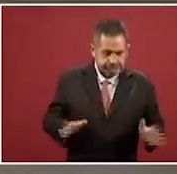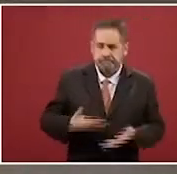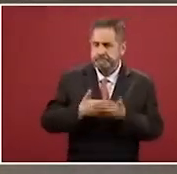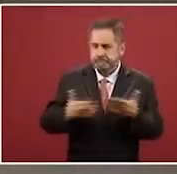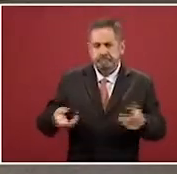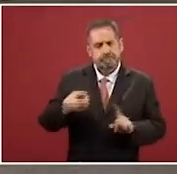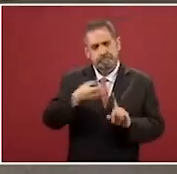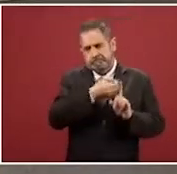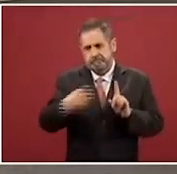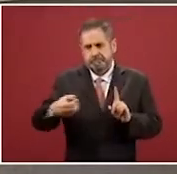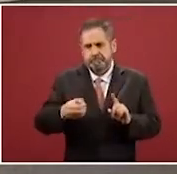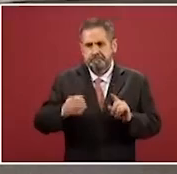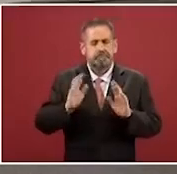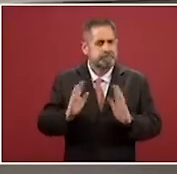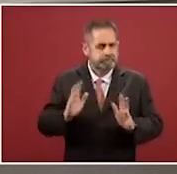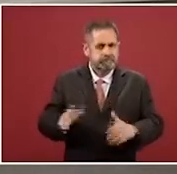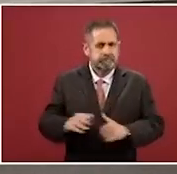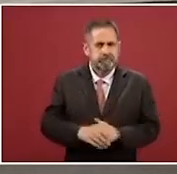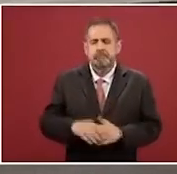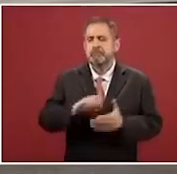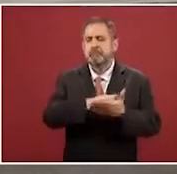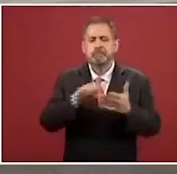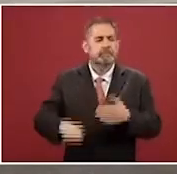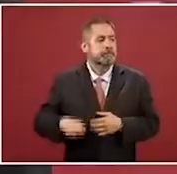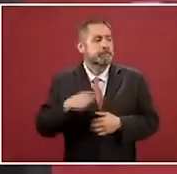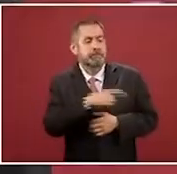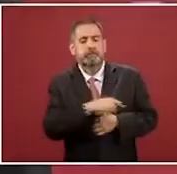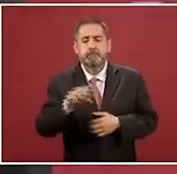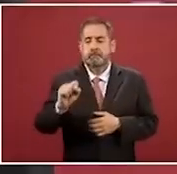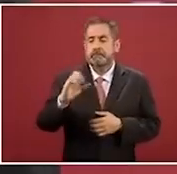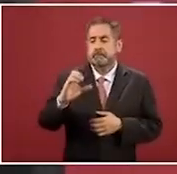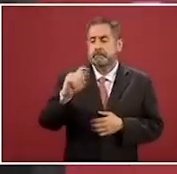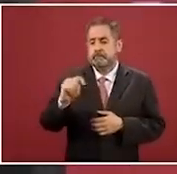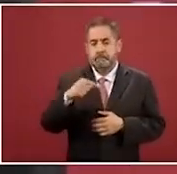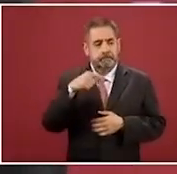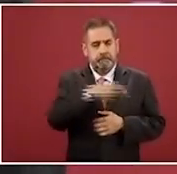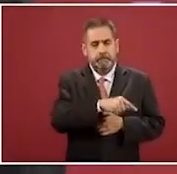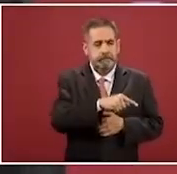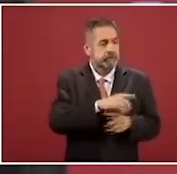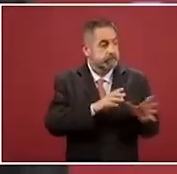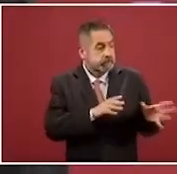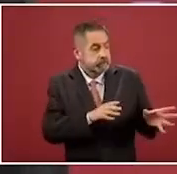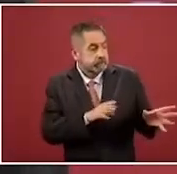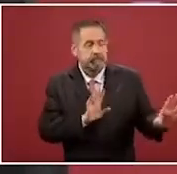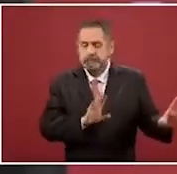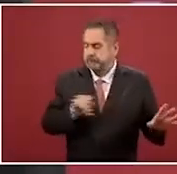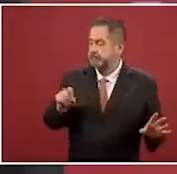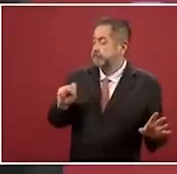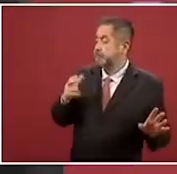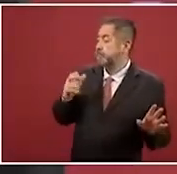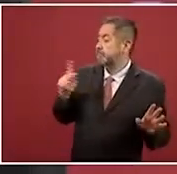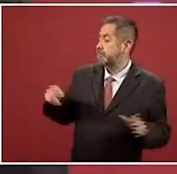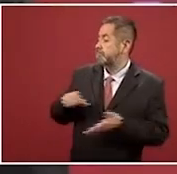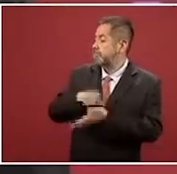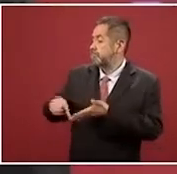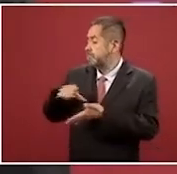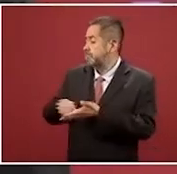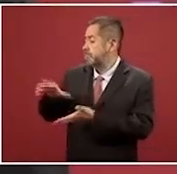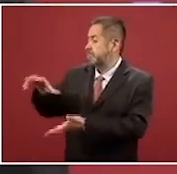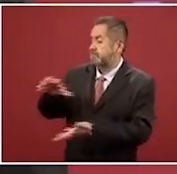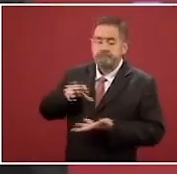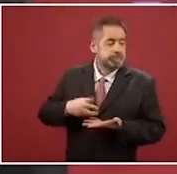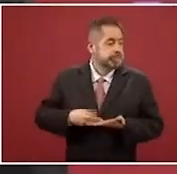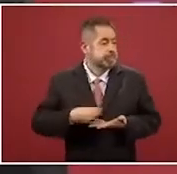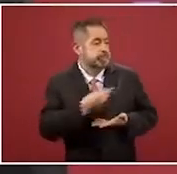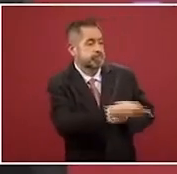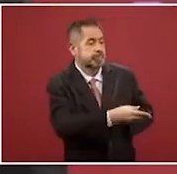Por ejemplo, en el caso de comunicación, es Oficialía Mayor y la Coordinación